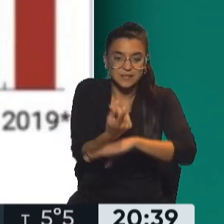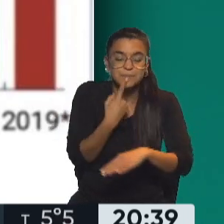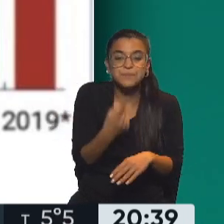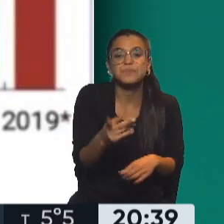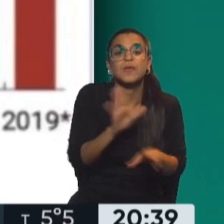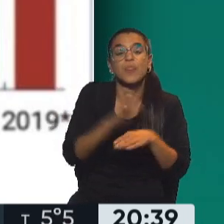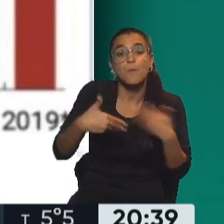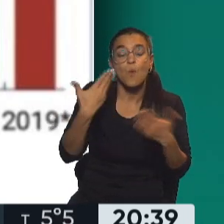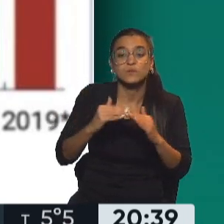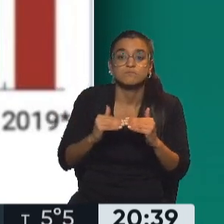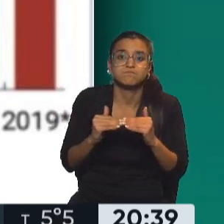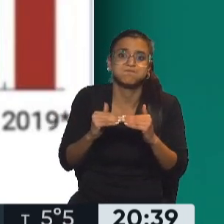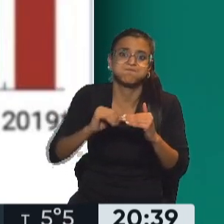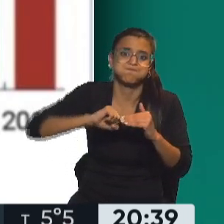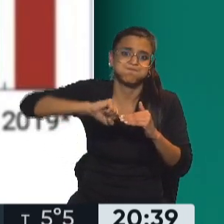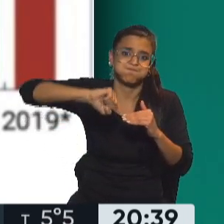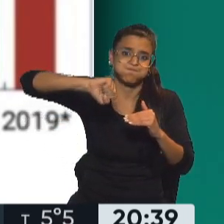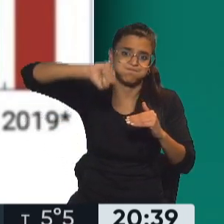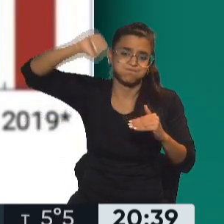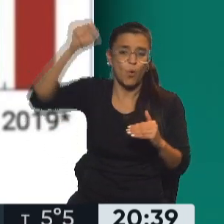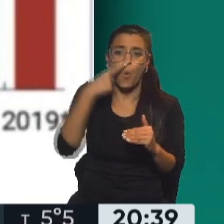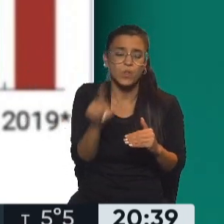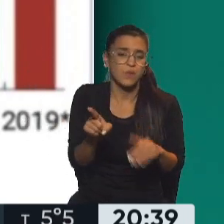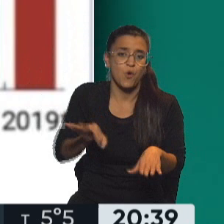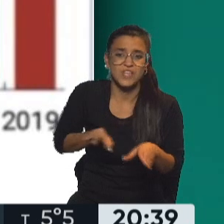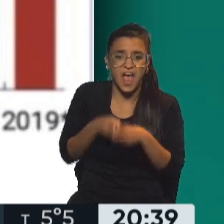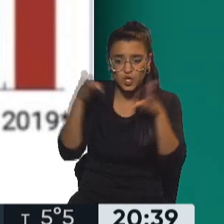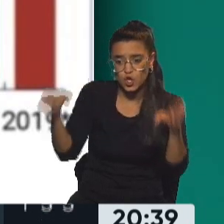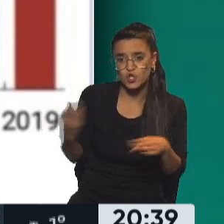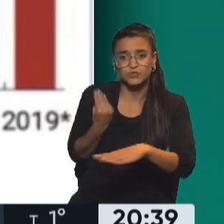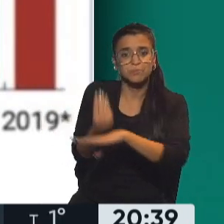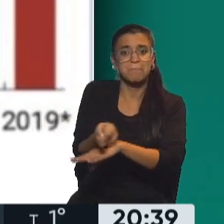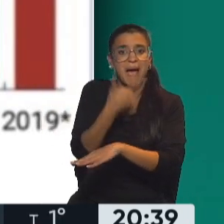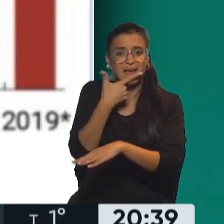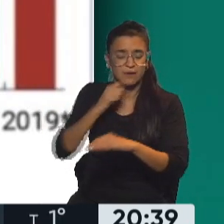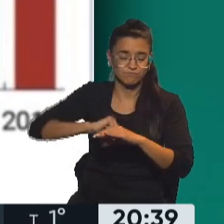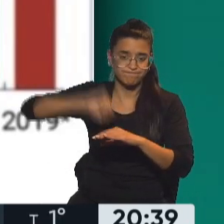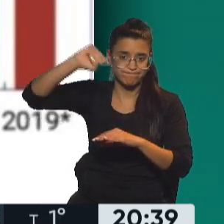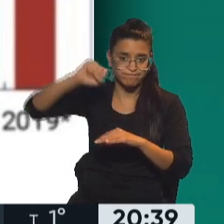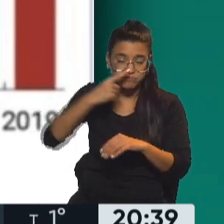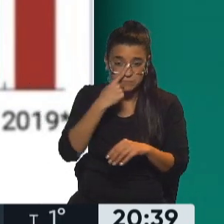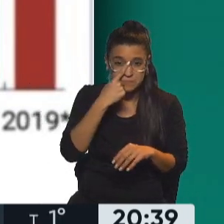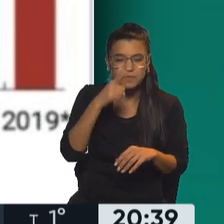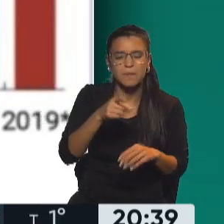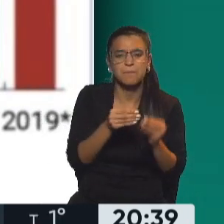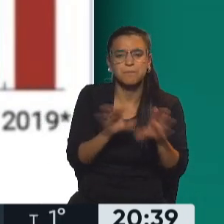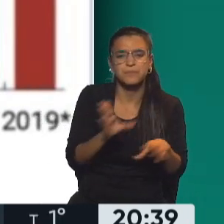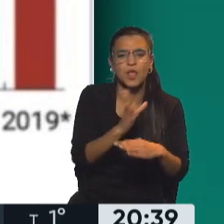subir nuevamente y explota en los últimos años del gobierno de Mauricio Macri. Comenzó en